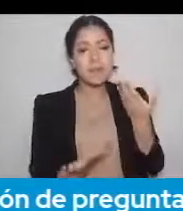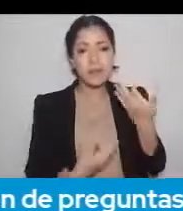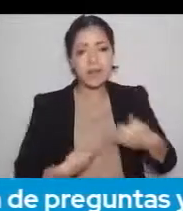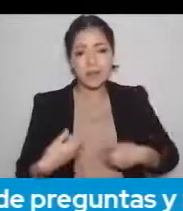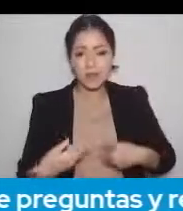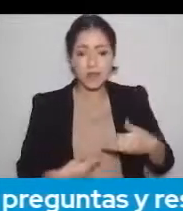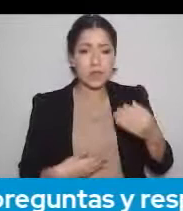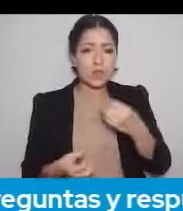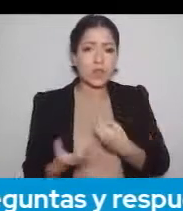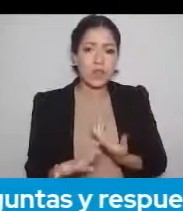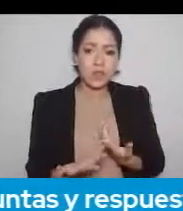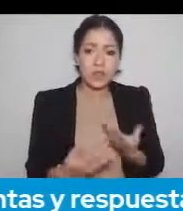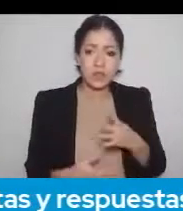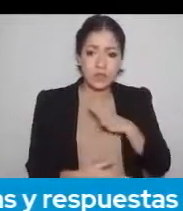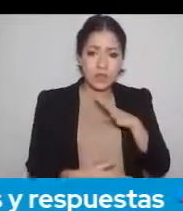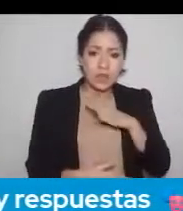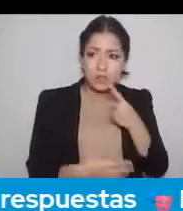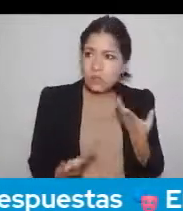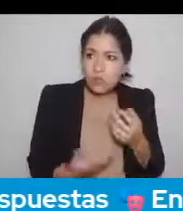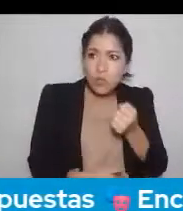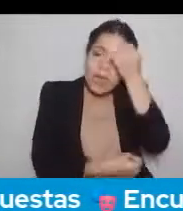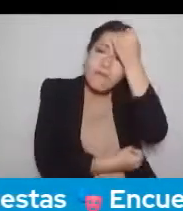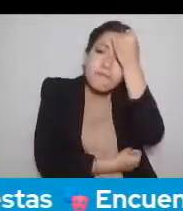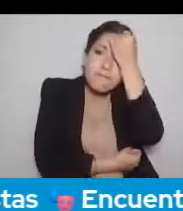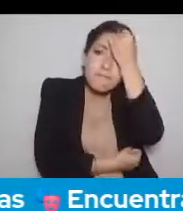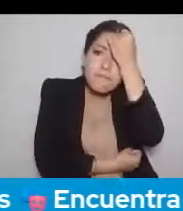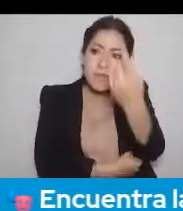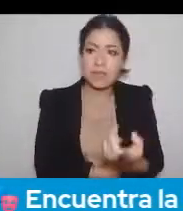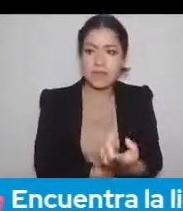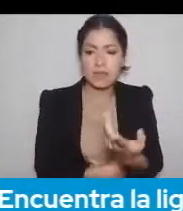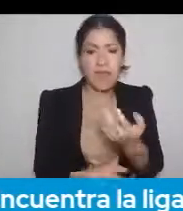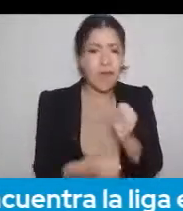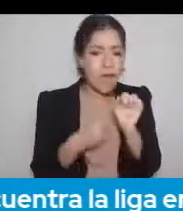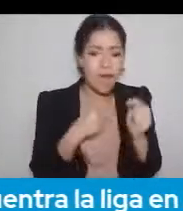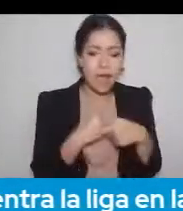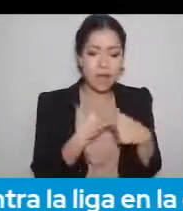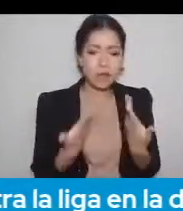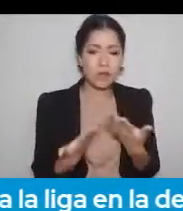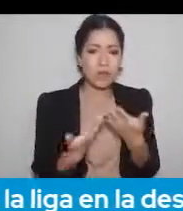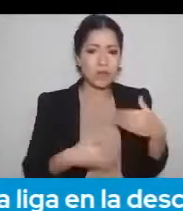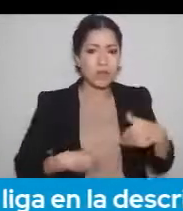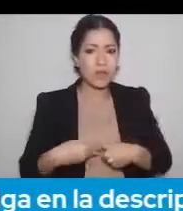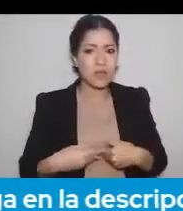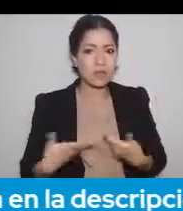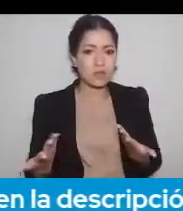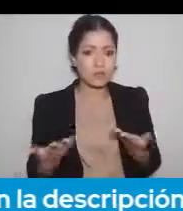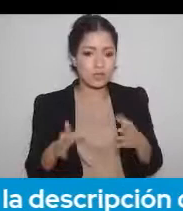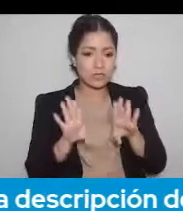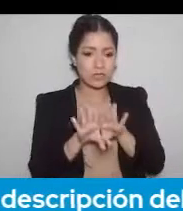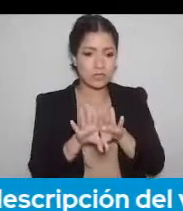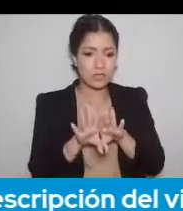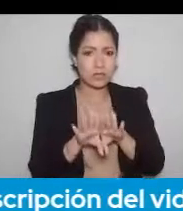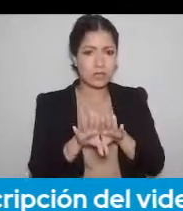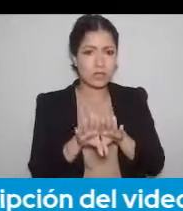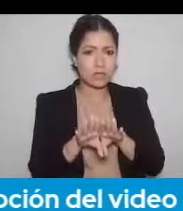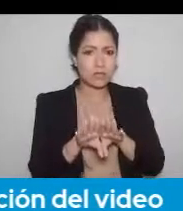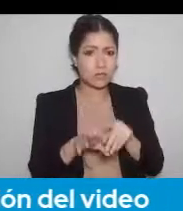¡Improvisa! El teatro está cerrado. ¿De veras crees que está cerrado?